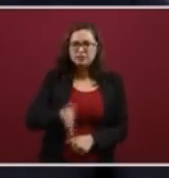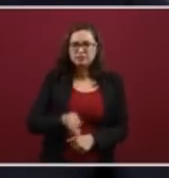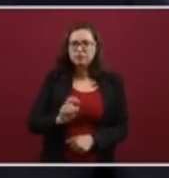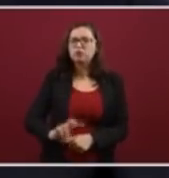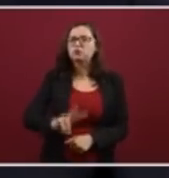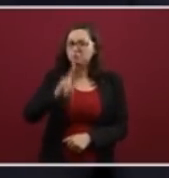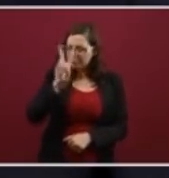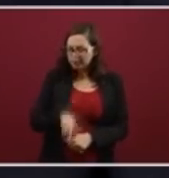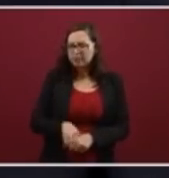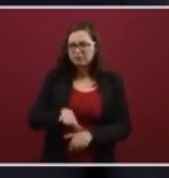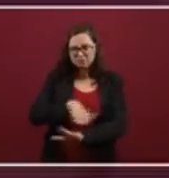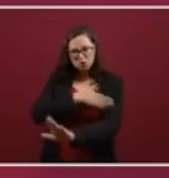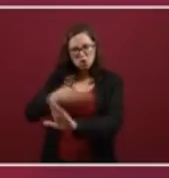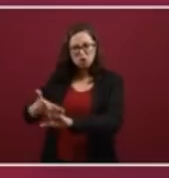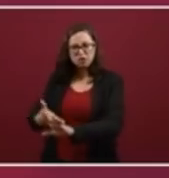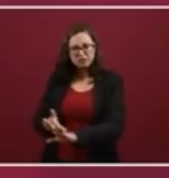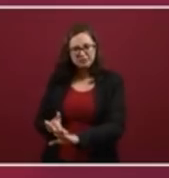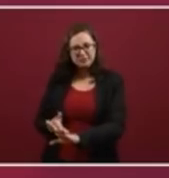violaciones